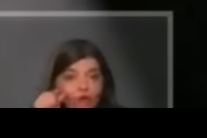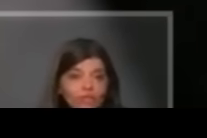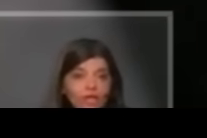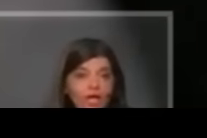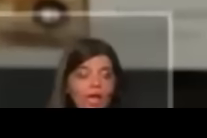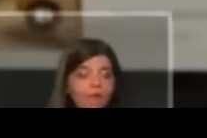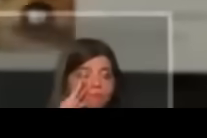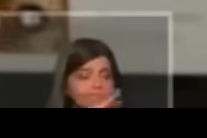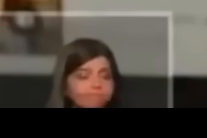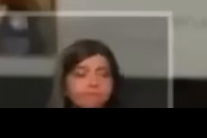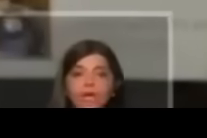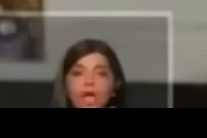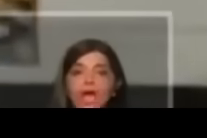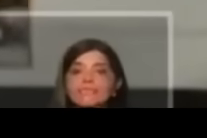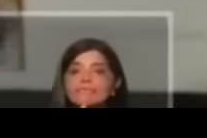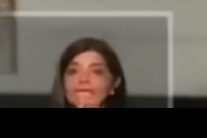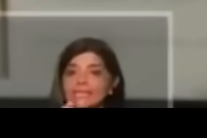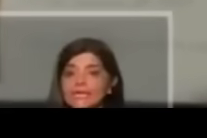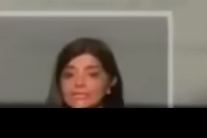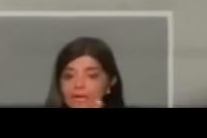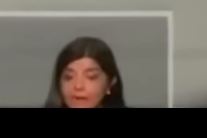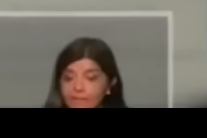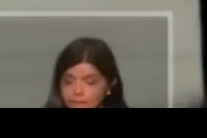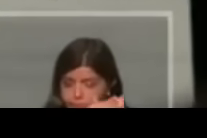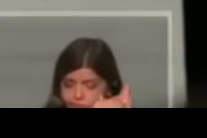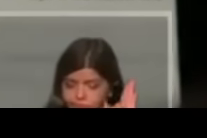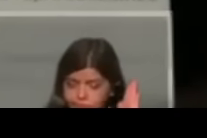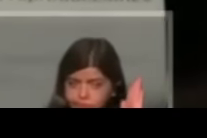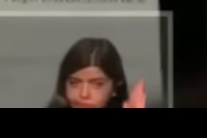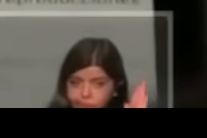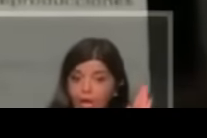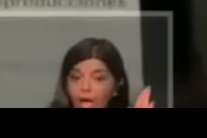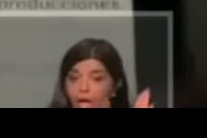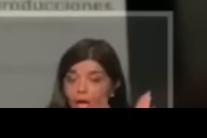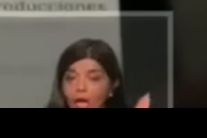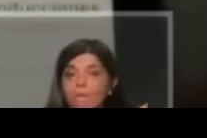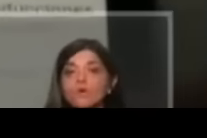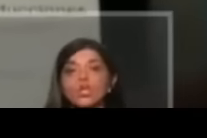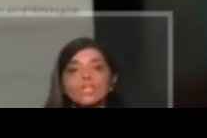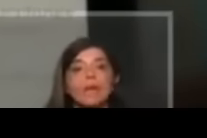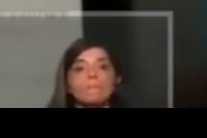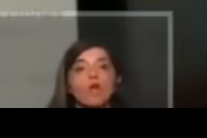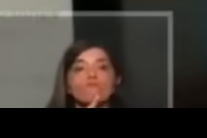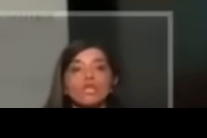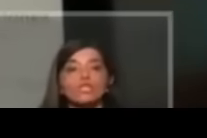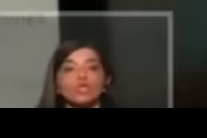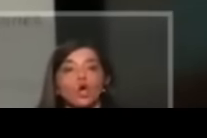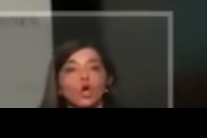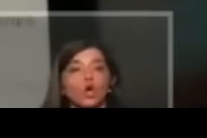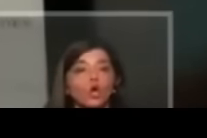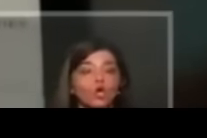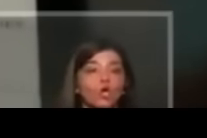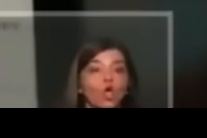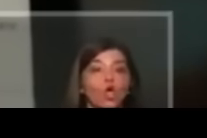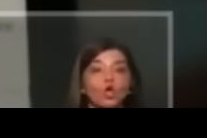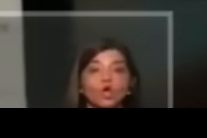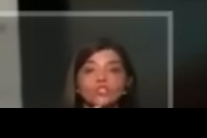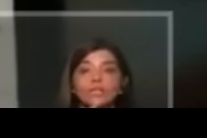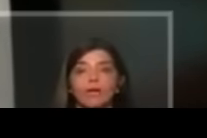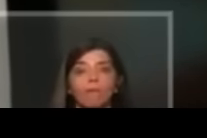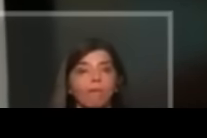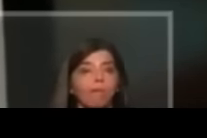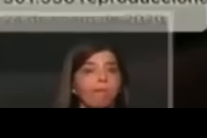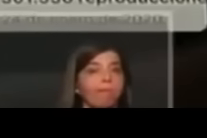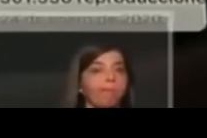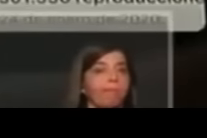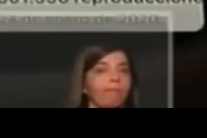ente fiscalizador tele 1 pudo revisar el registro en el figuran por ejemplo Víctor Vito Contreras quien suele jactarse del dinero que recibe por sus